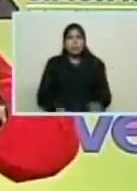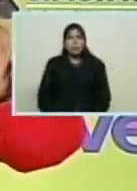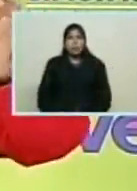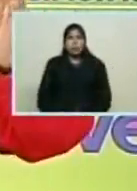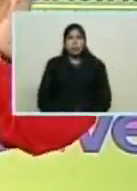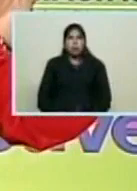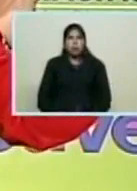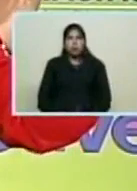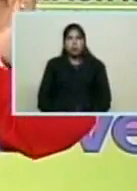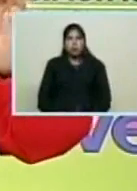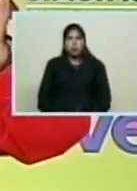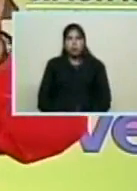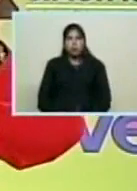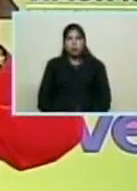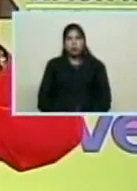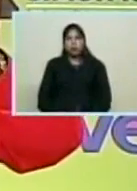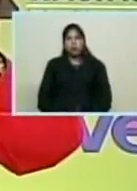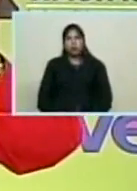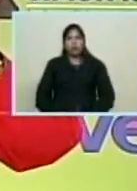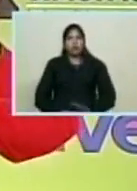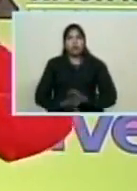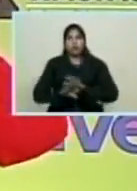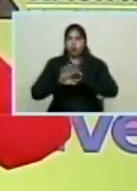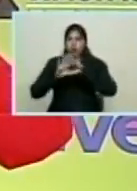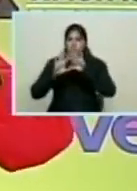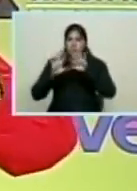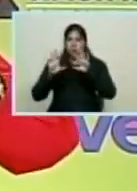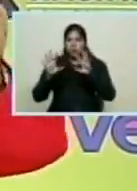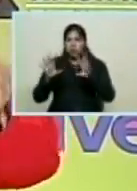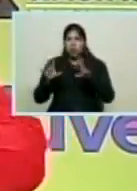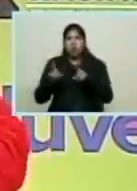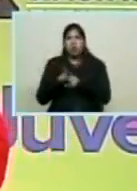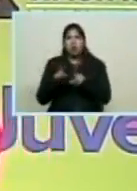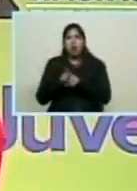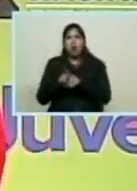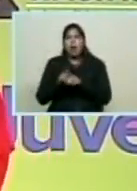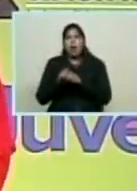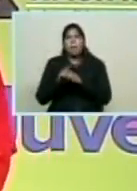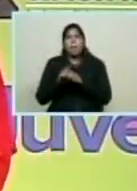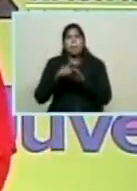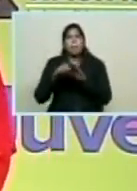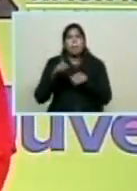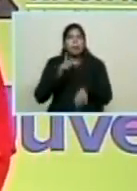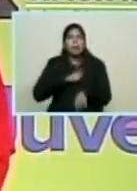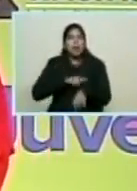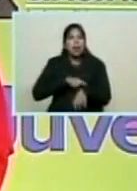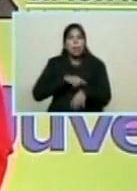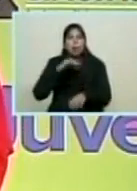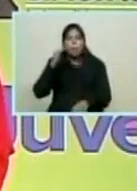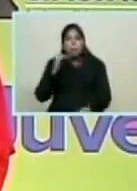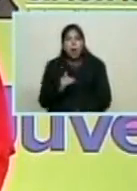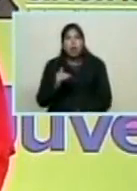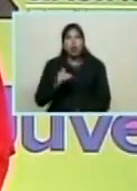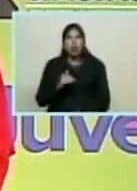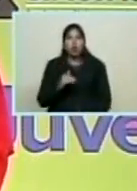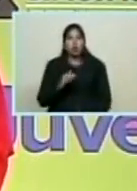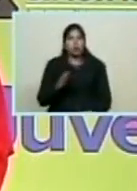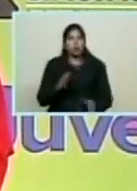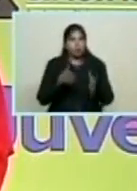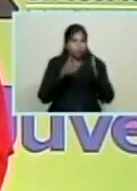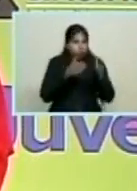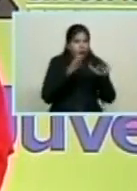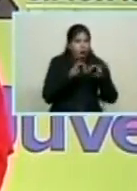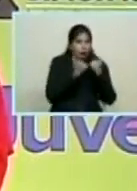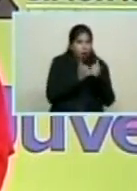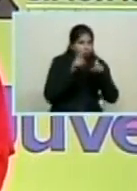toda la carga educativa que ustedes diariamente hacen en las aulas, pero resumen toda